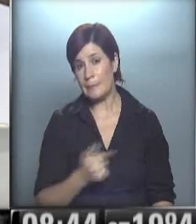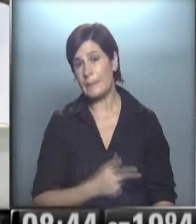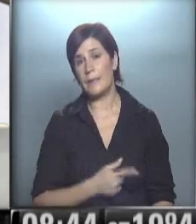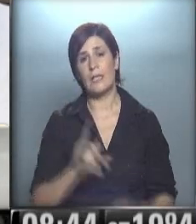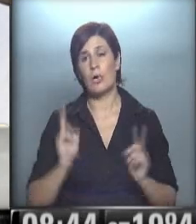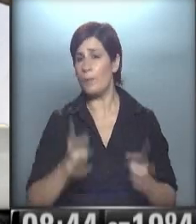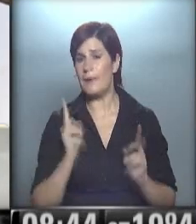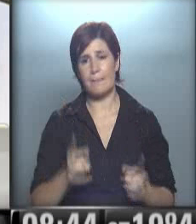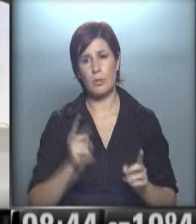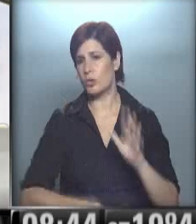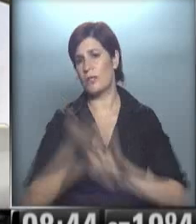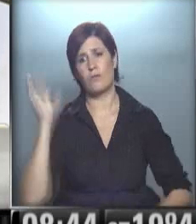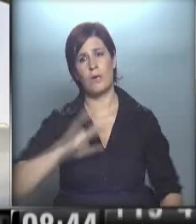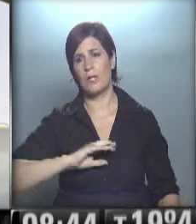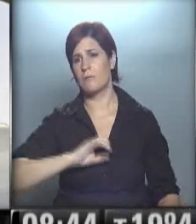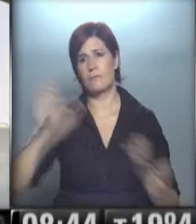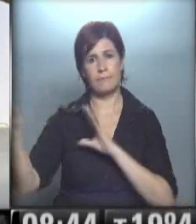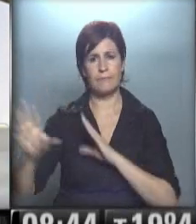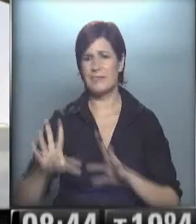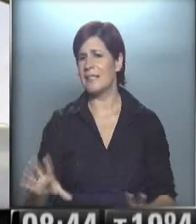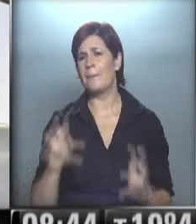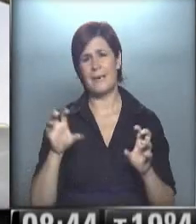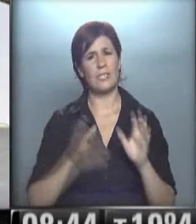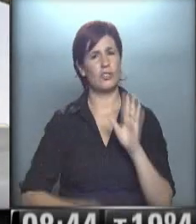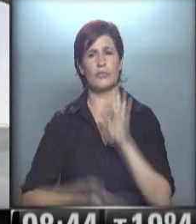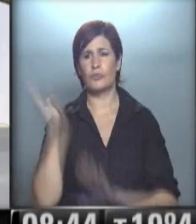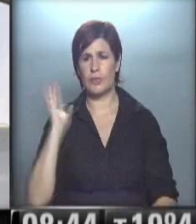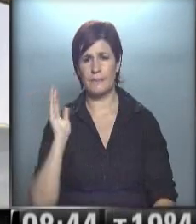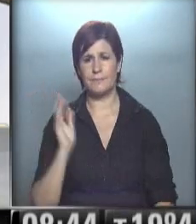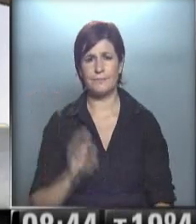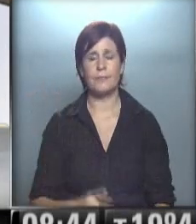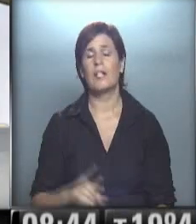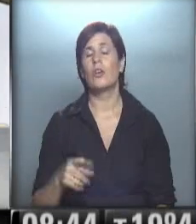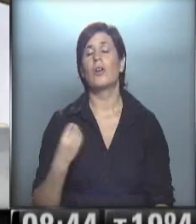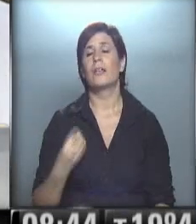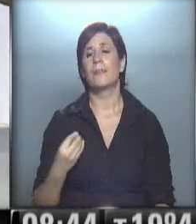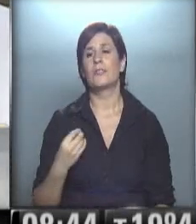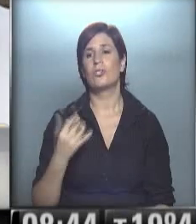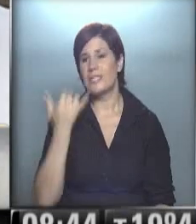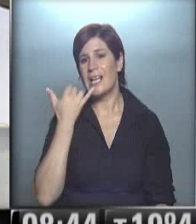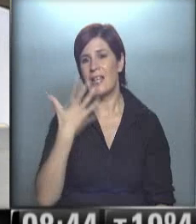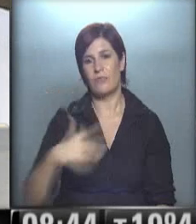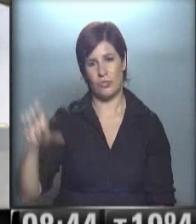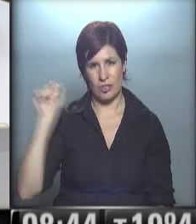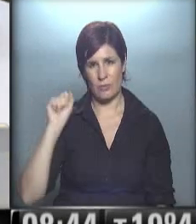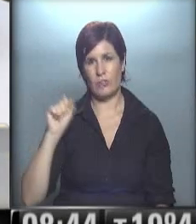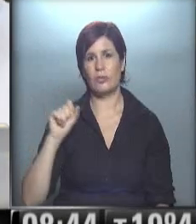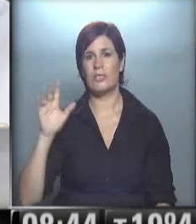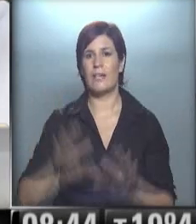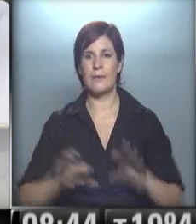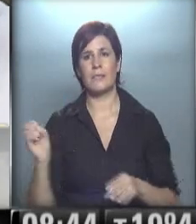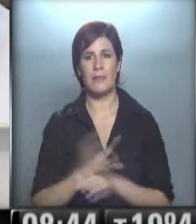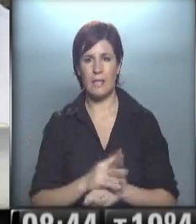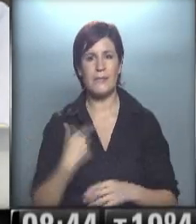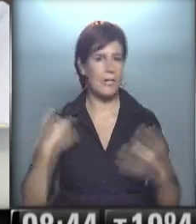la misma mecánica. Se fue temprano, pero con la diferencia que llevó su celular y nos enviaba mensajes diciendo